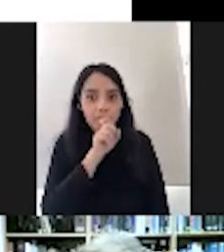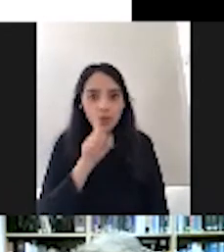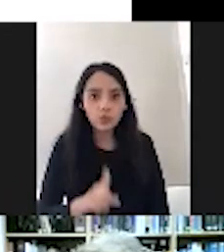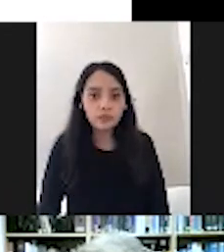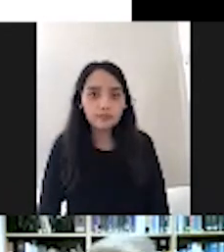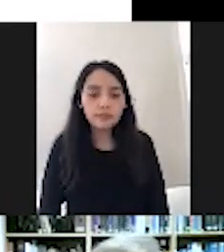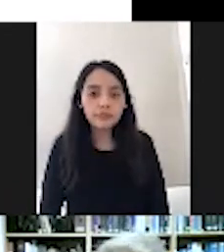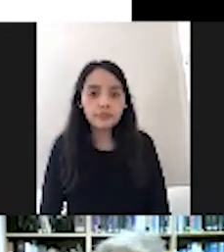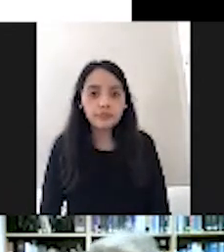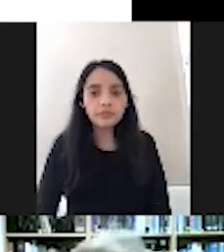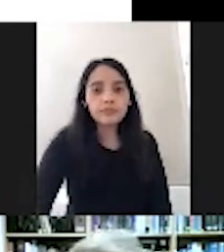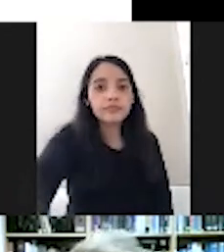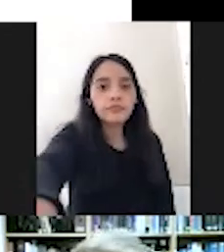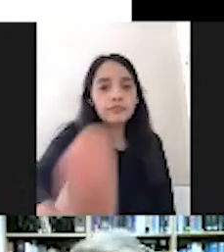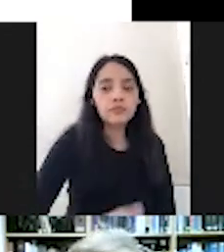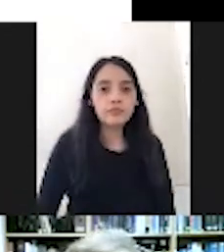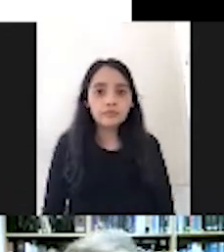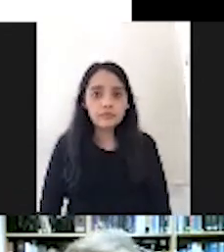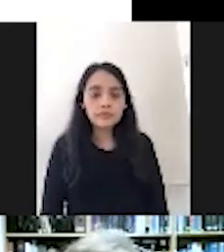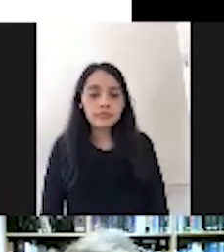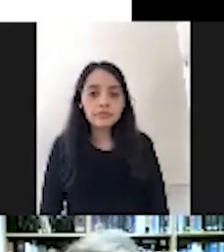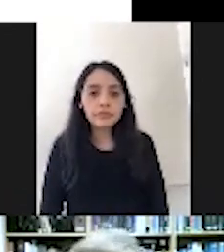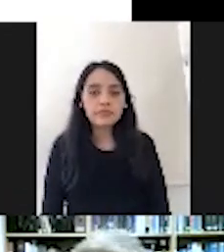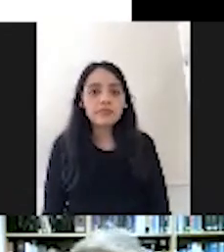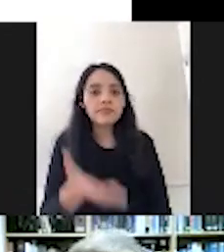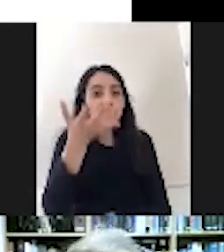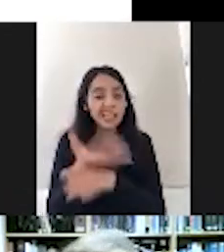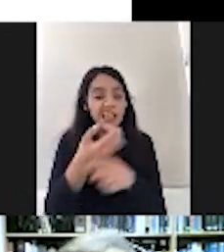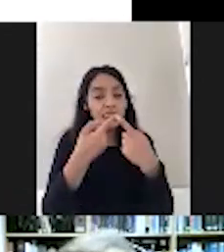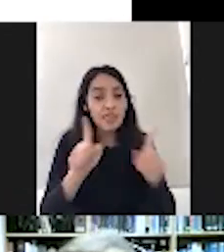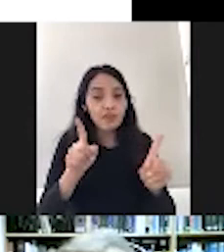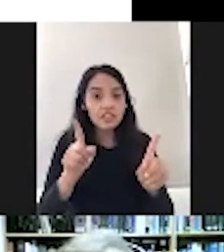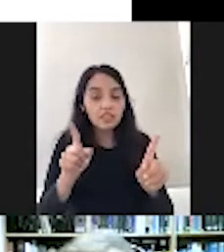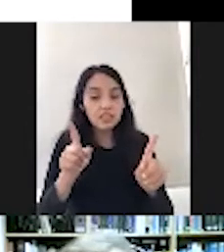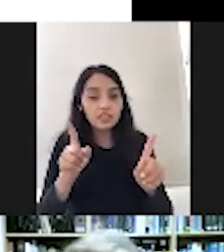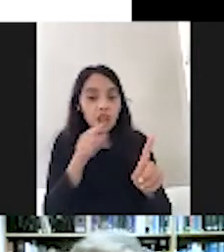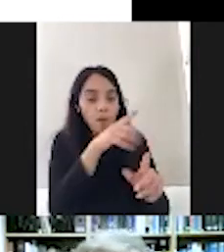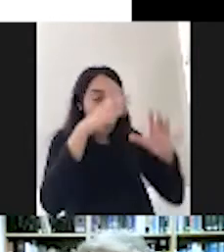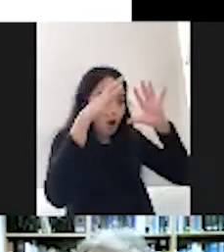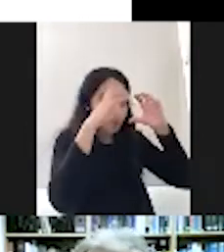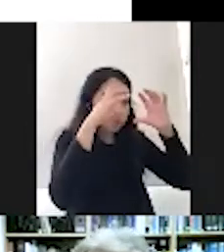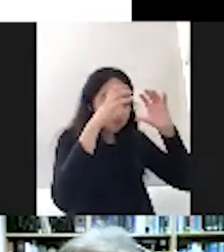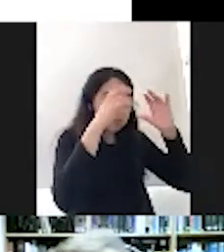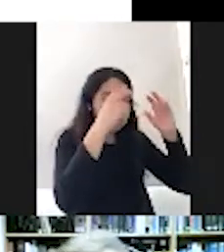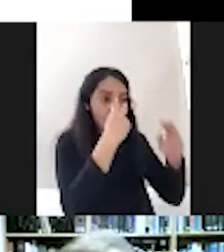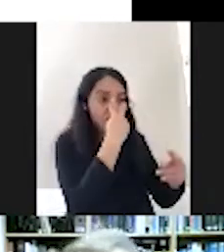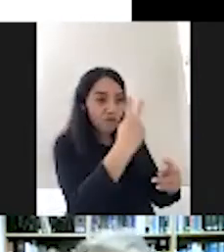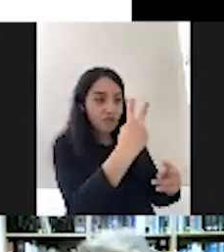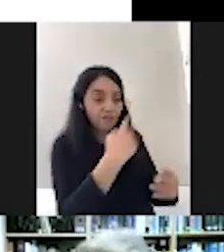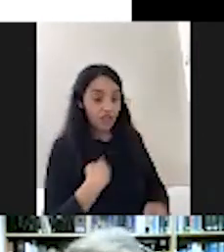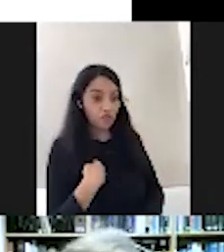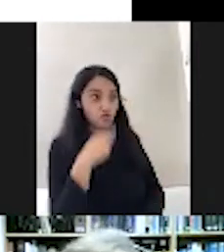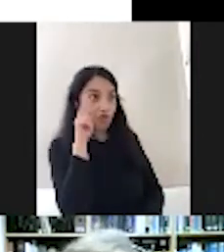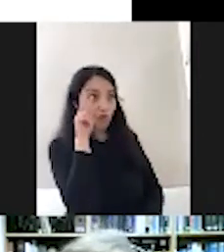pero ¿habrá algo distinto en la manera en que el cerebro procesa un estímulo visual? ¿Cuando yo soy el que movió el ojo